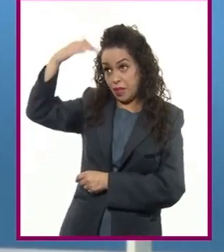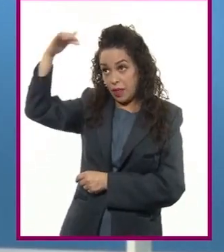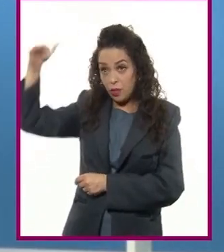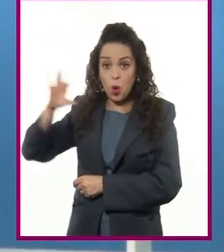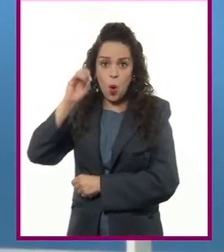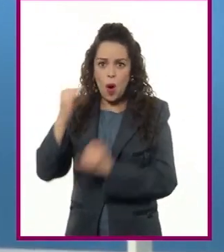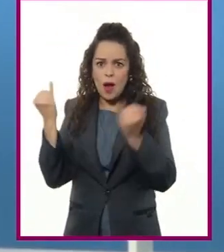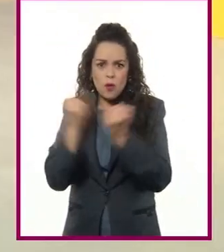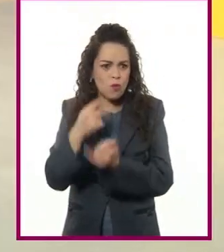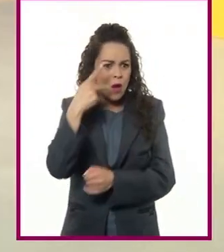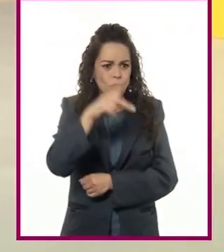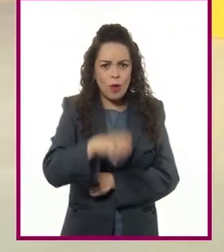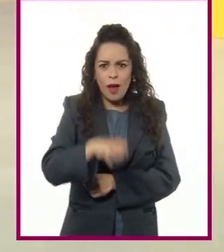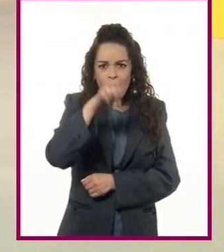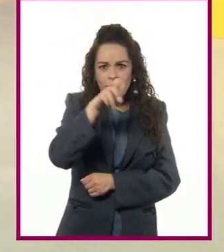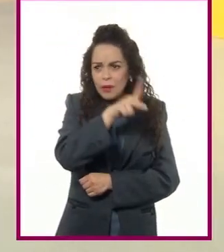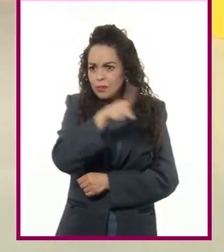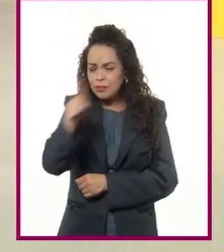su edad.